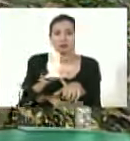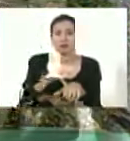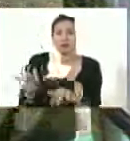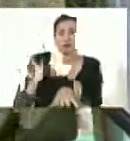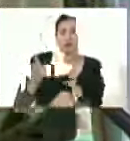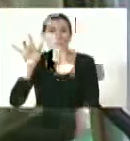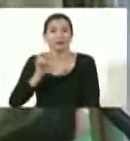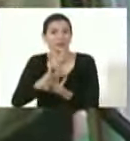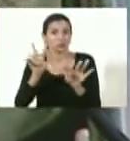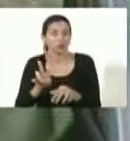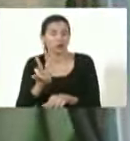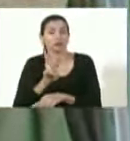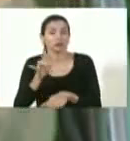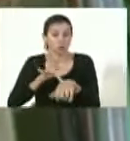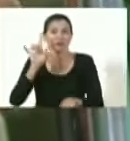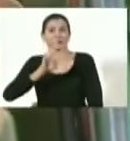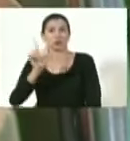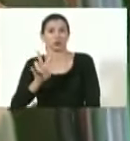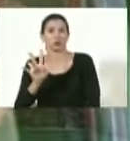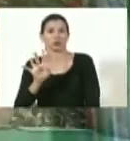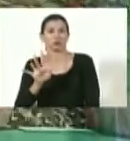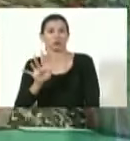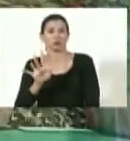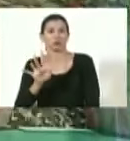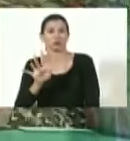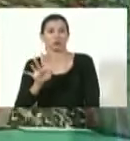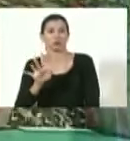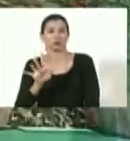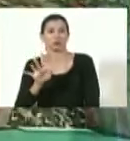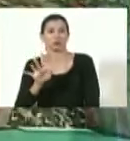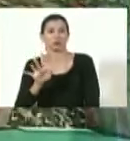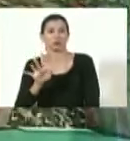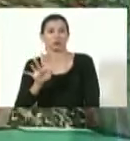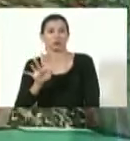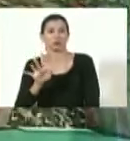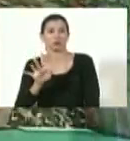nosotros tendríamos el derecho histórico de